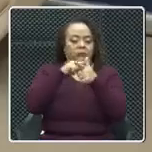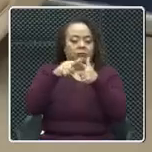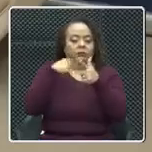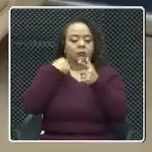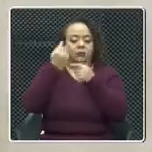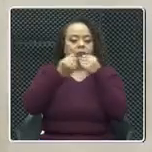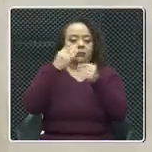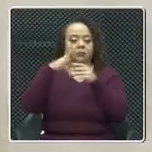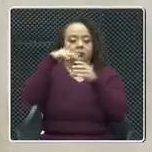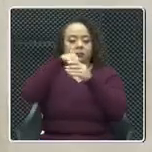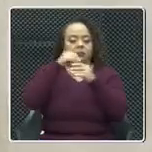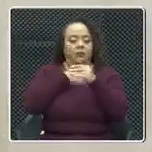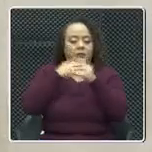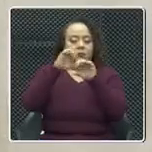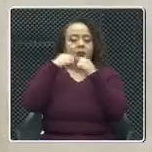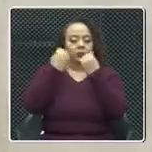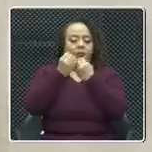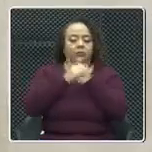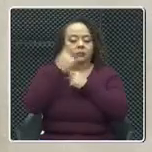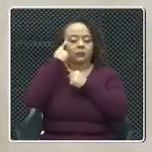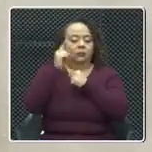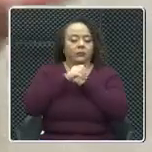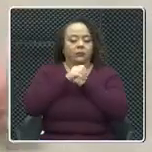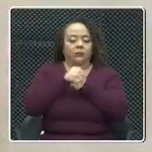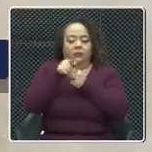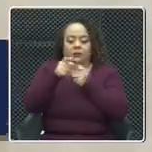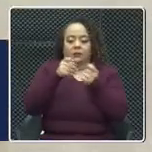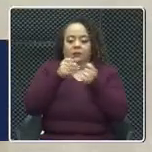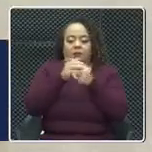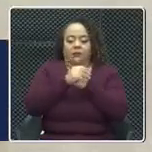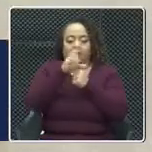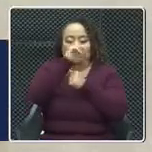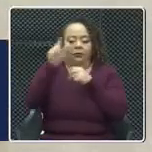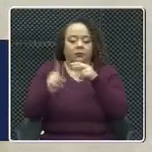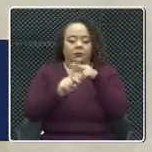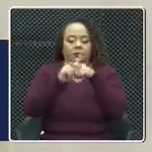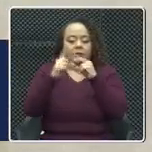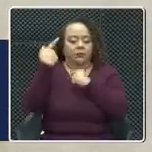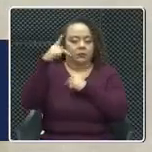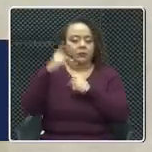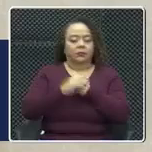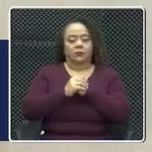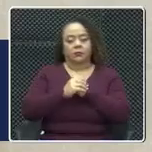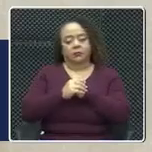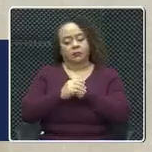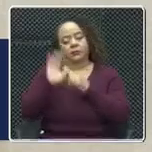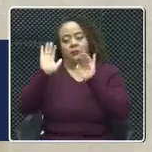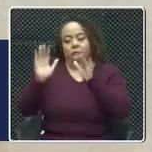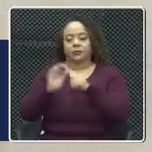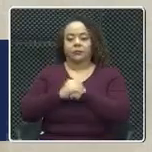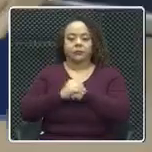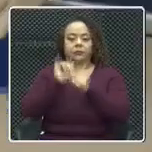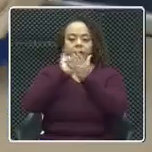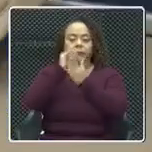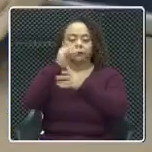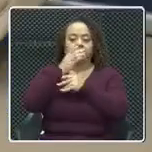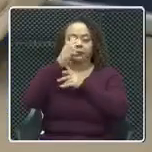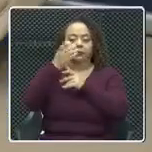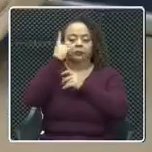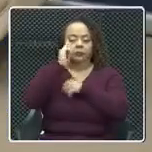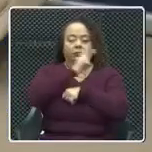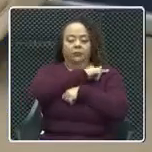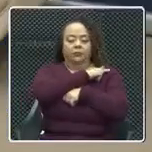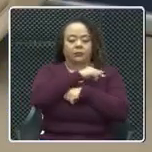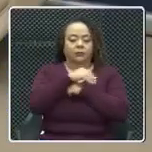lo interno de mi organización para que fulanito de tal ya no esté expuesto a ese factor de riesgo. Claro. Ahora, Errol, esto es una recomendación para el